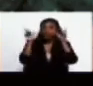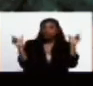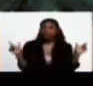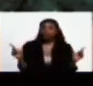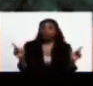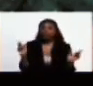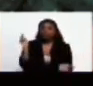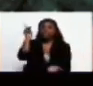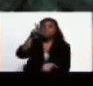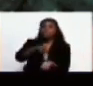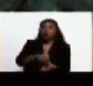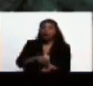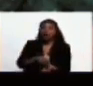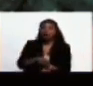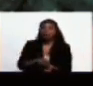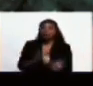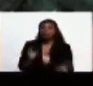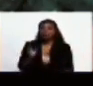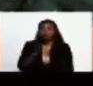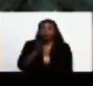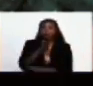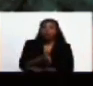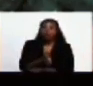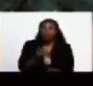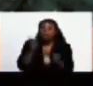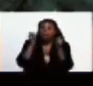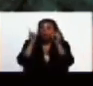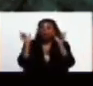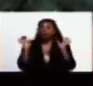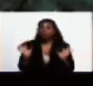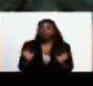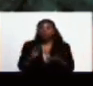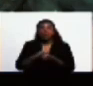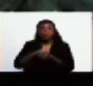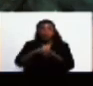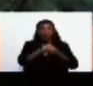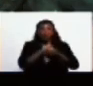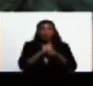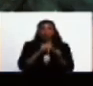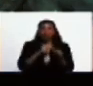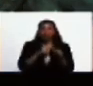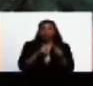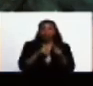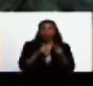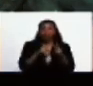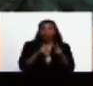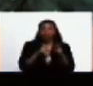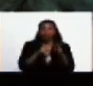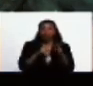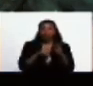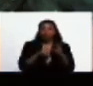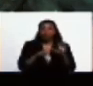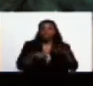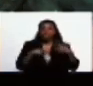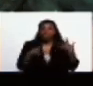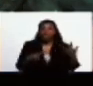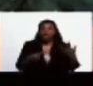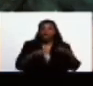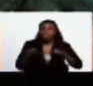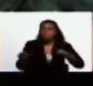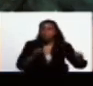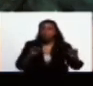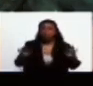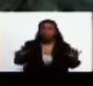una sorpresa allá en Isnotú. Mira, en Trujillo hubo 1, 2, 3, 4, 5, 6